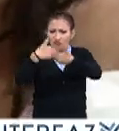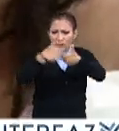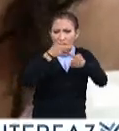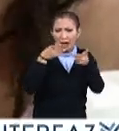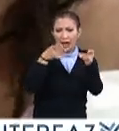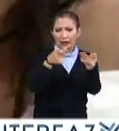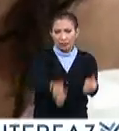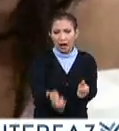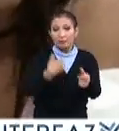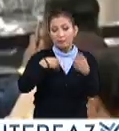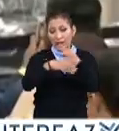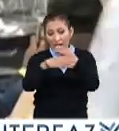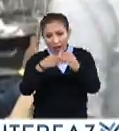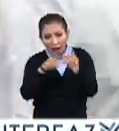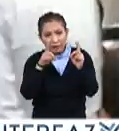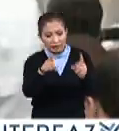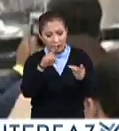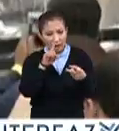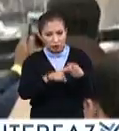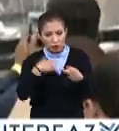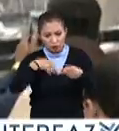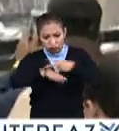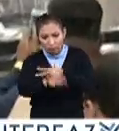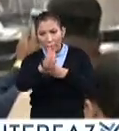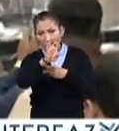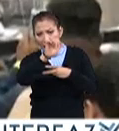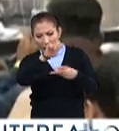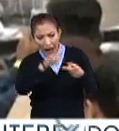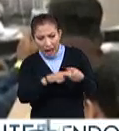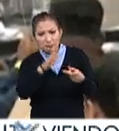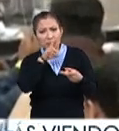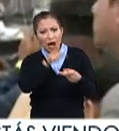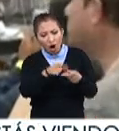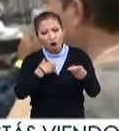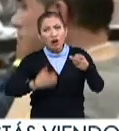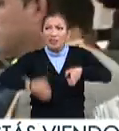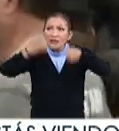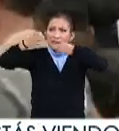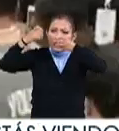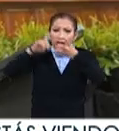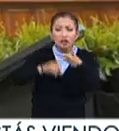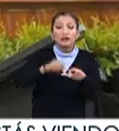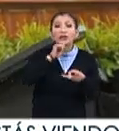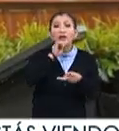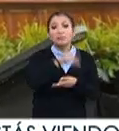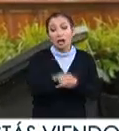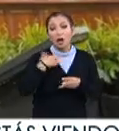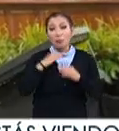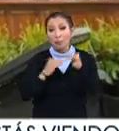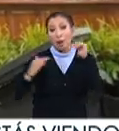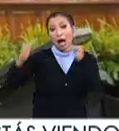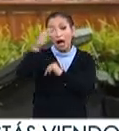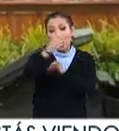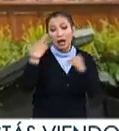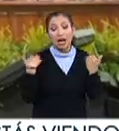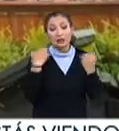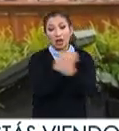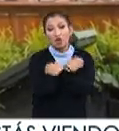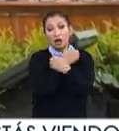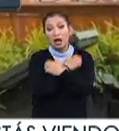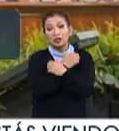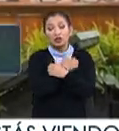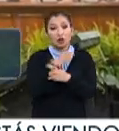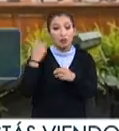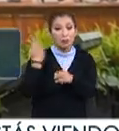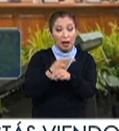y de calidad, materiales didácticos, acceso a becas, mejoras en infraestructura, así como un aumento en la matrícula de educación